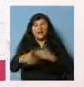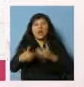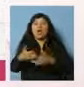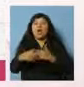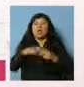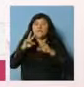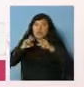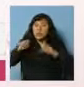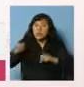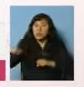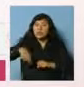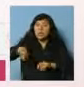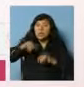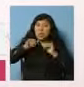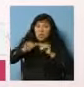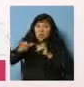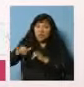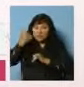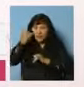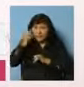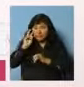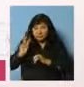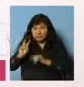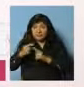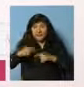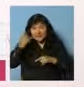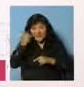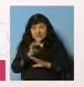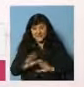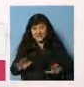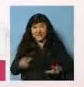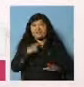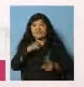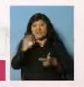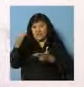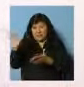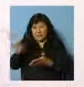evaluación de los chicos que iban viniendo y ya están destinados quienes van a comenzar.